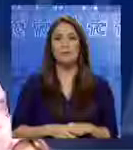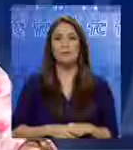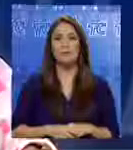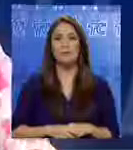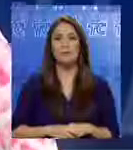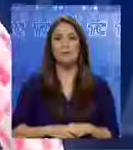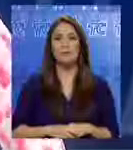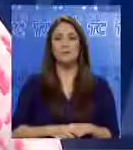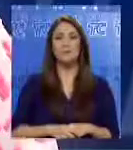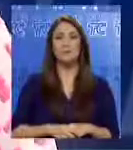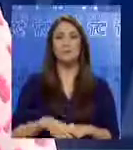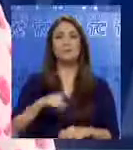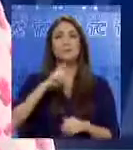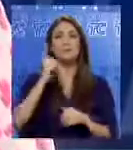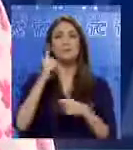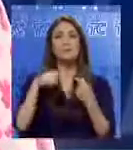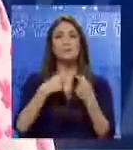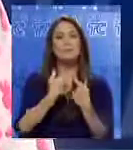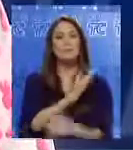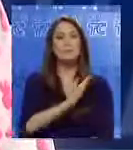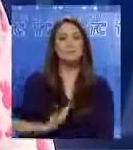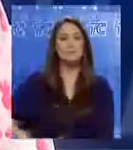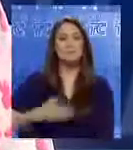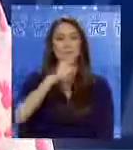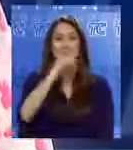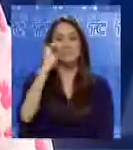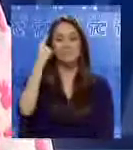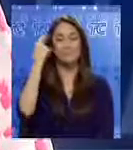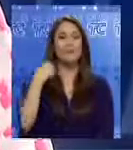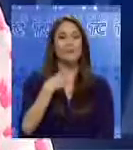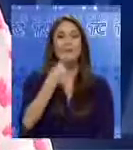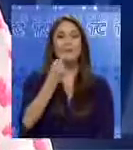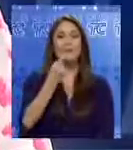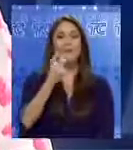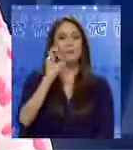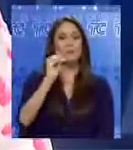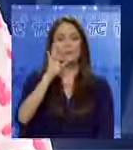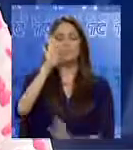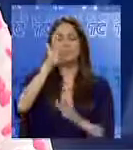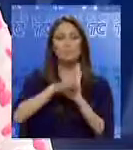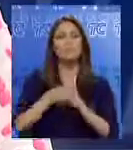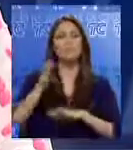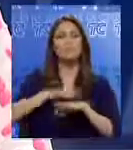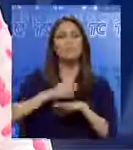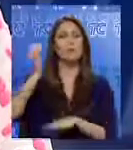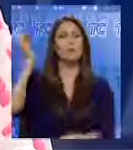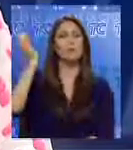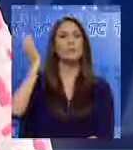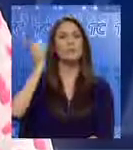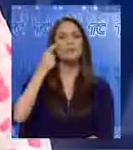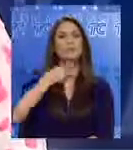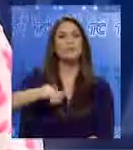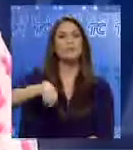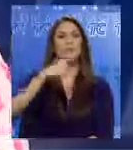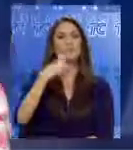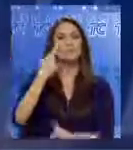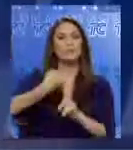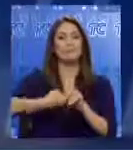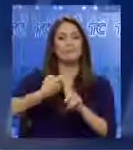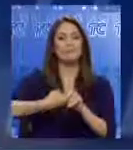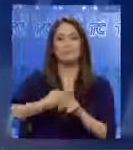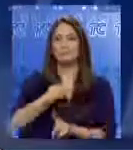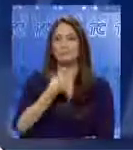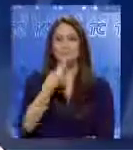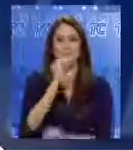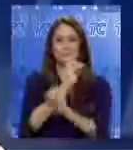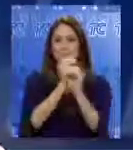tanto del primer mandatario de la república rafael correa ratificó que no se rebajarán las pensiones jubilares como se ha especulado también se refirió